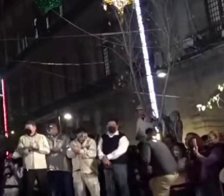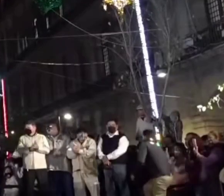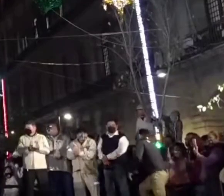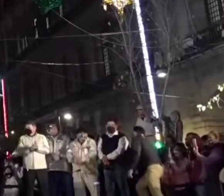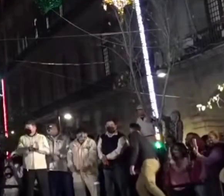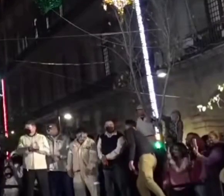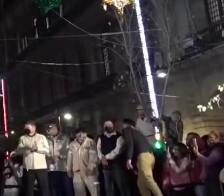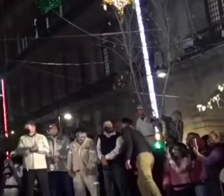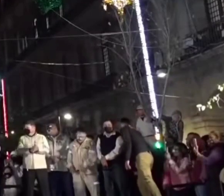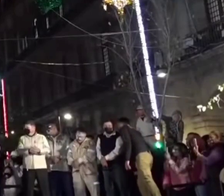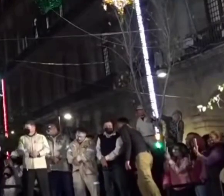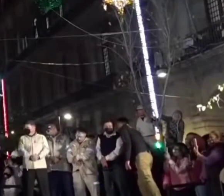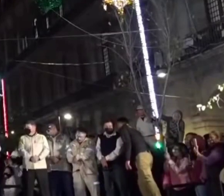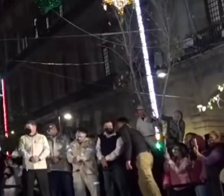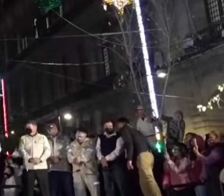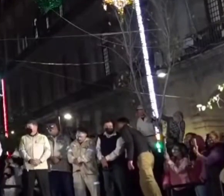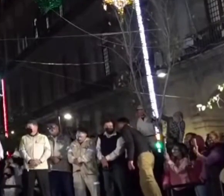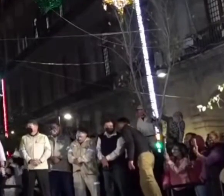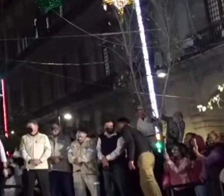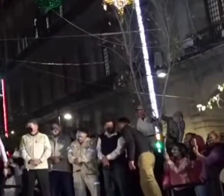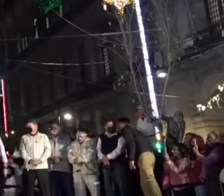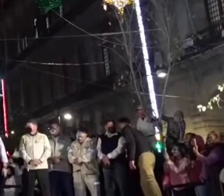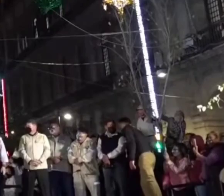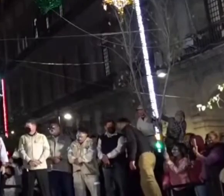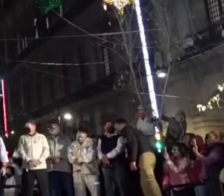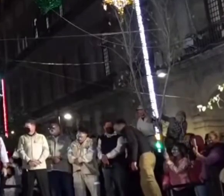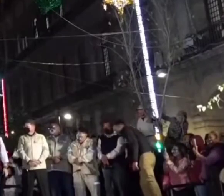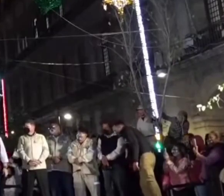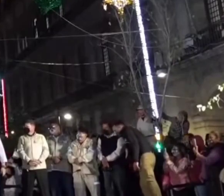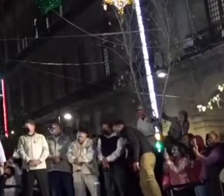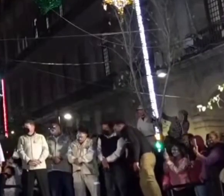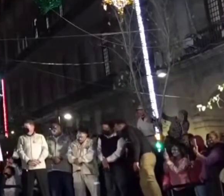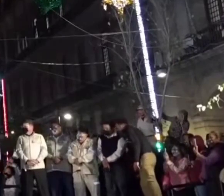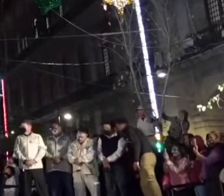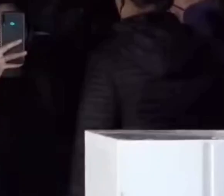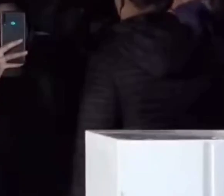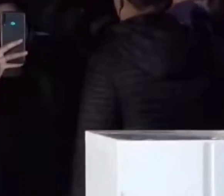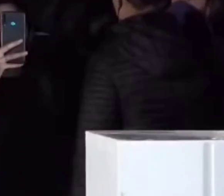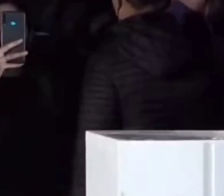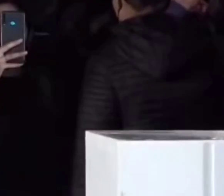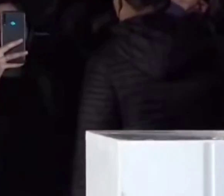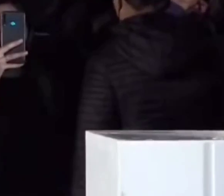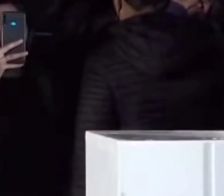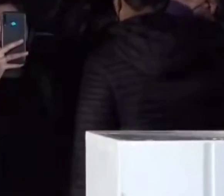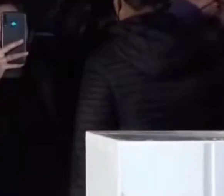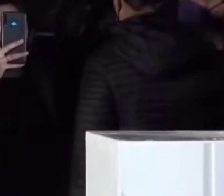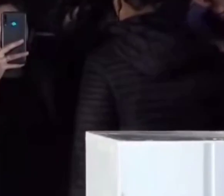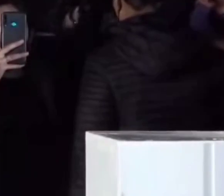encendido, la jefa de gobierno de la Ciudad de México, la doctora Claudia Sheinbaum Pardo. Y queremos